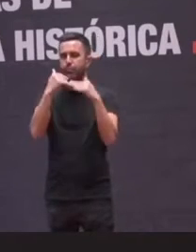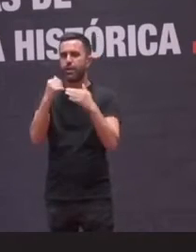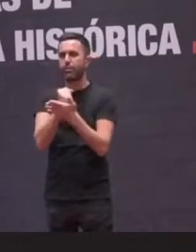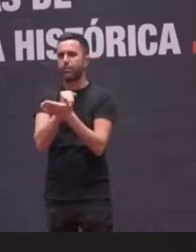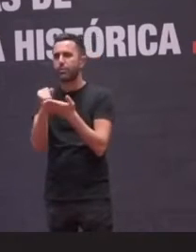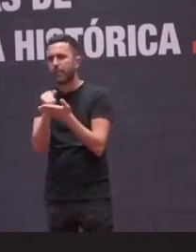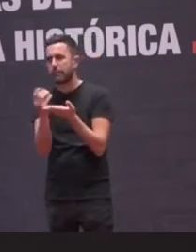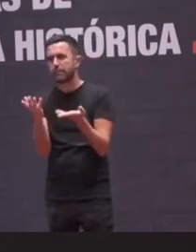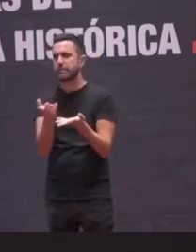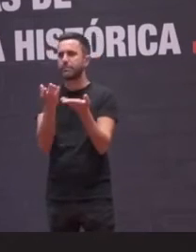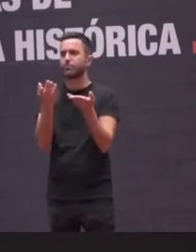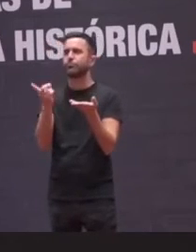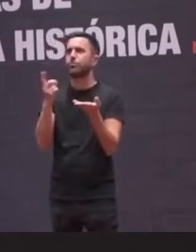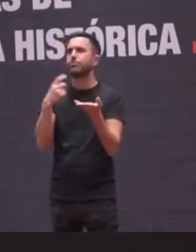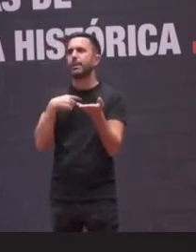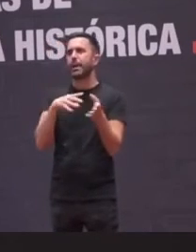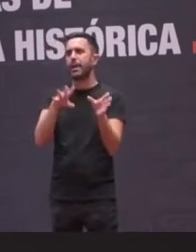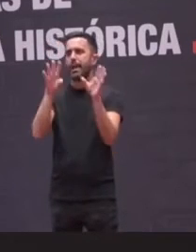se entendemos o relato histórico.